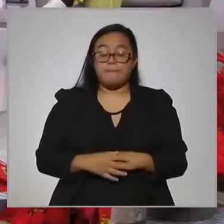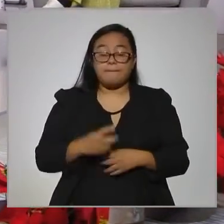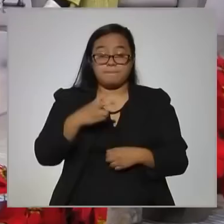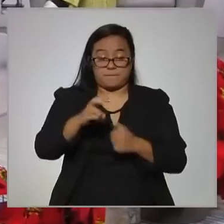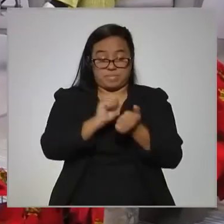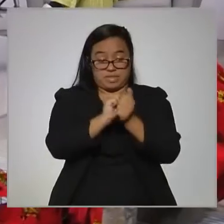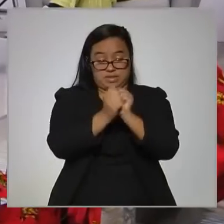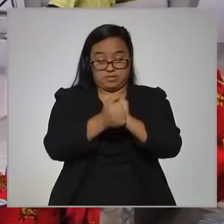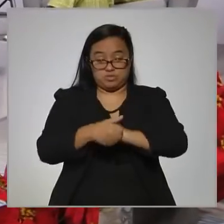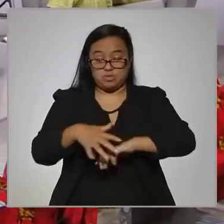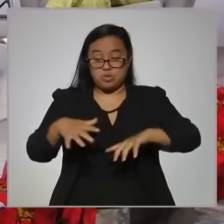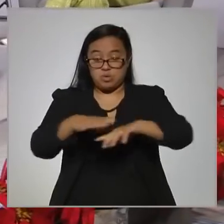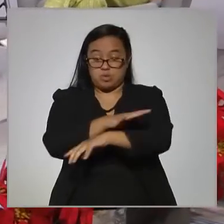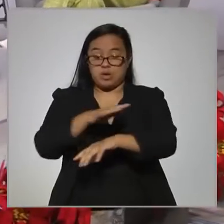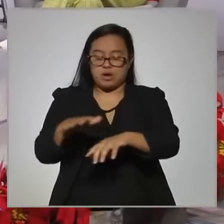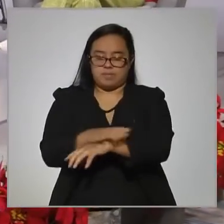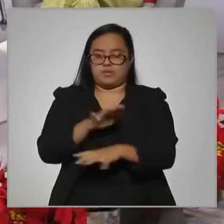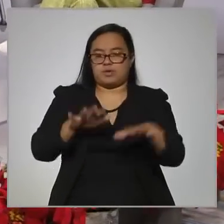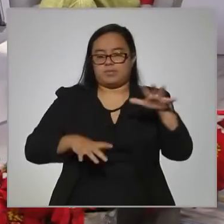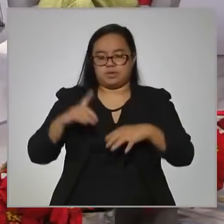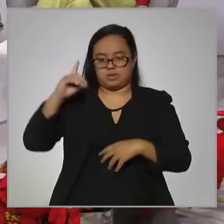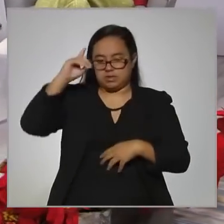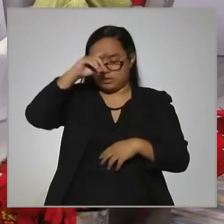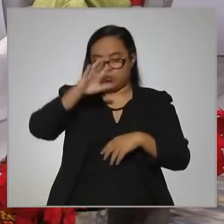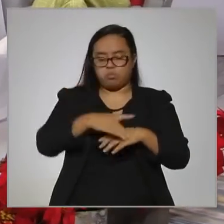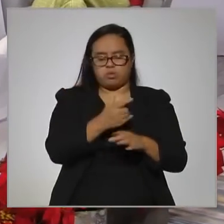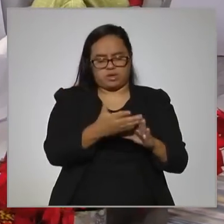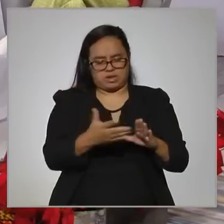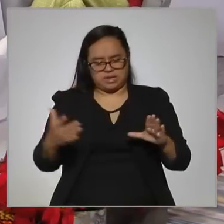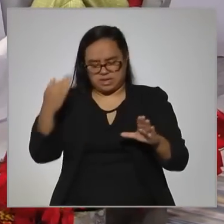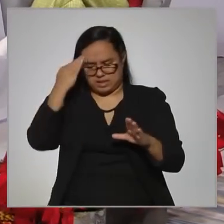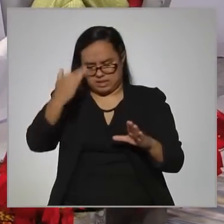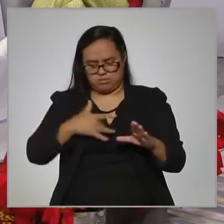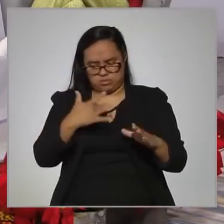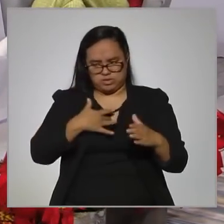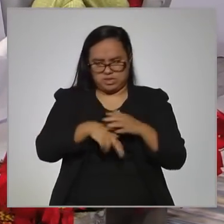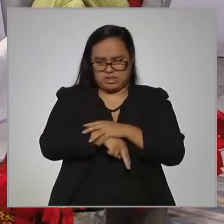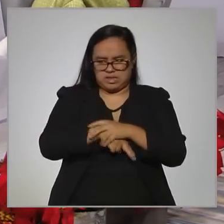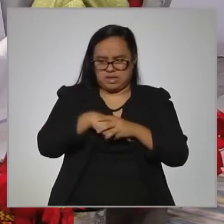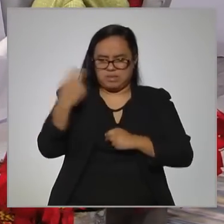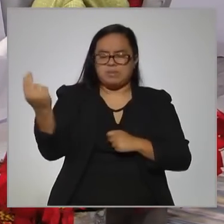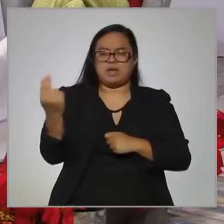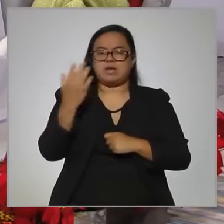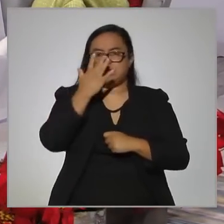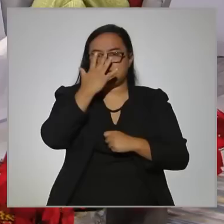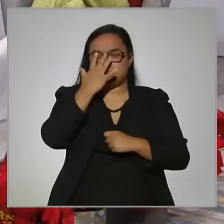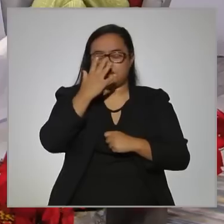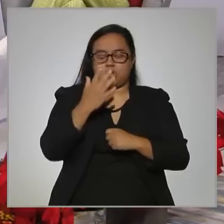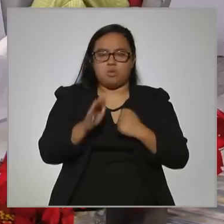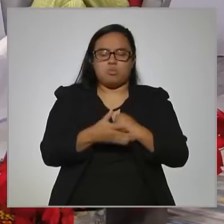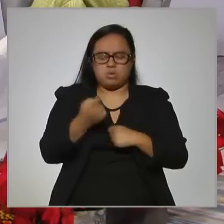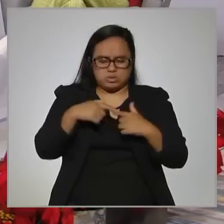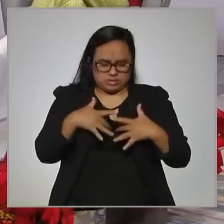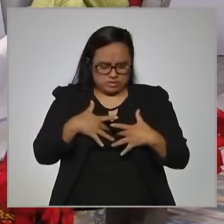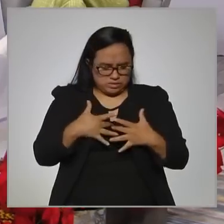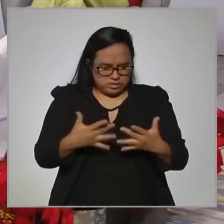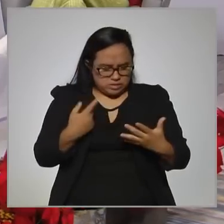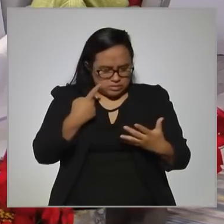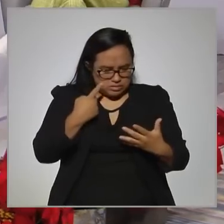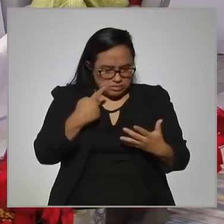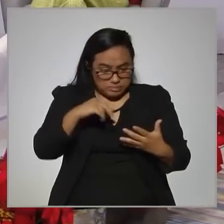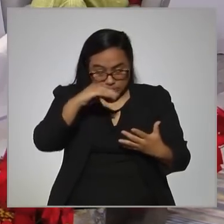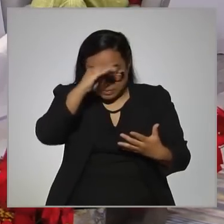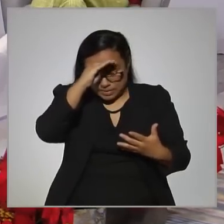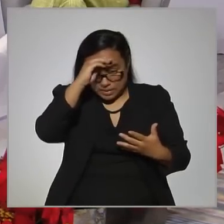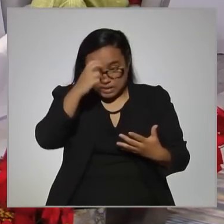tránsito que nos confronta tanto porque hay un periodo de vacío que justamente es lo que nos plantea el duelo, no verlo como